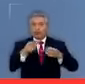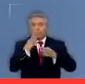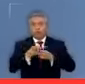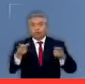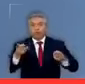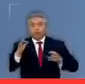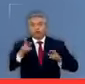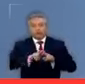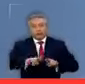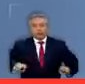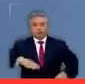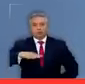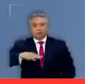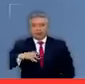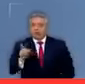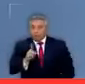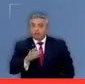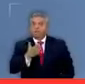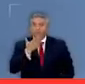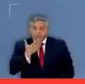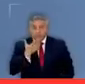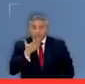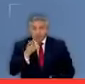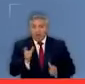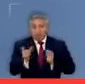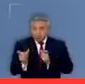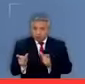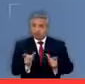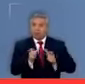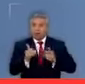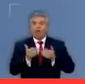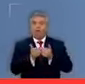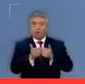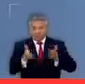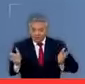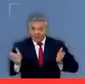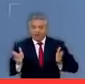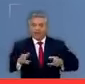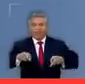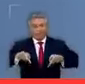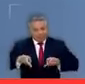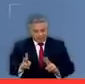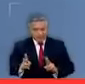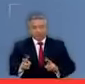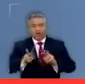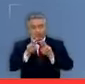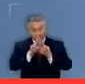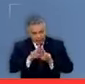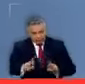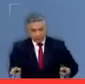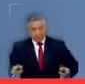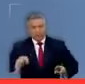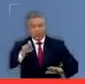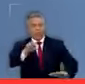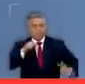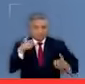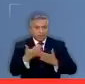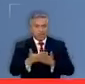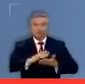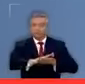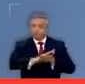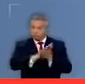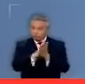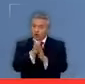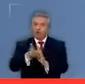ciudadana, sino que también para resguardar las libertades, los derechos, la tranquilidad y la paz de todas